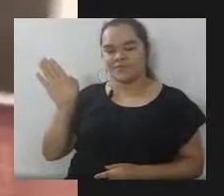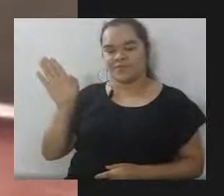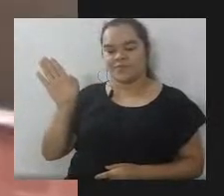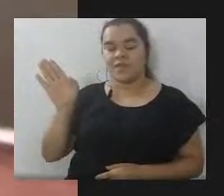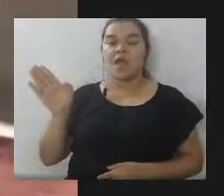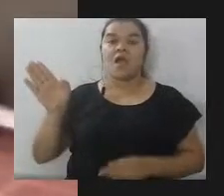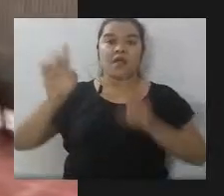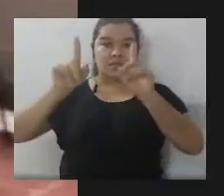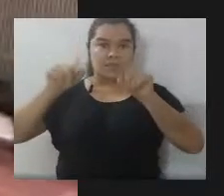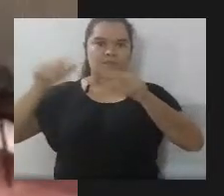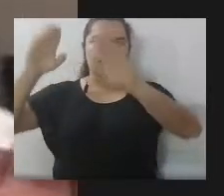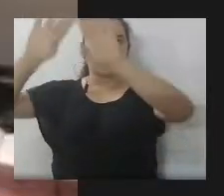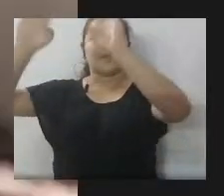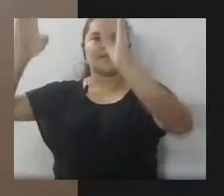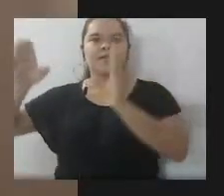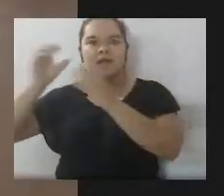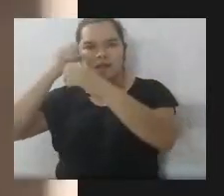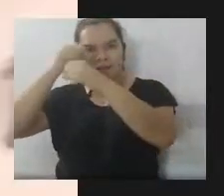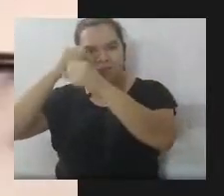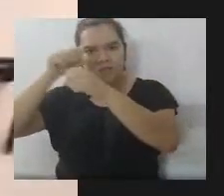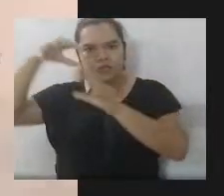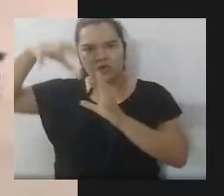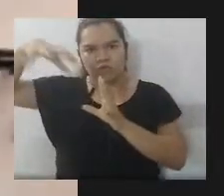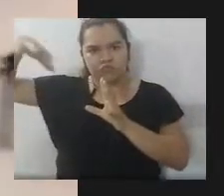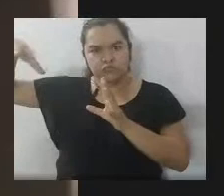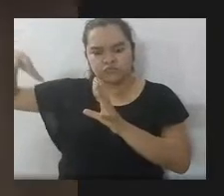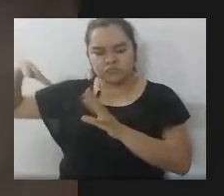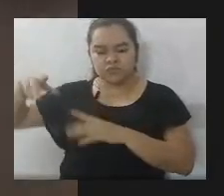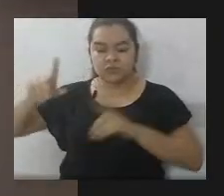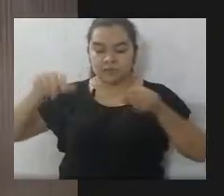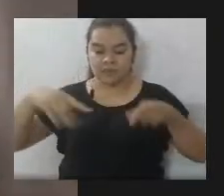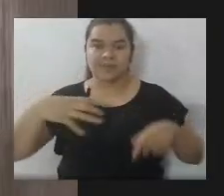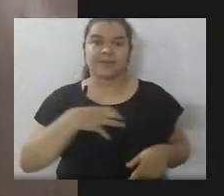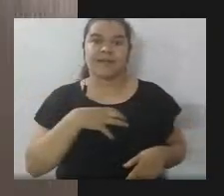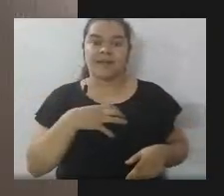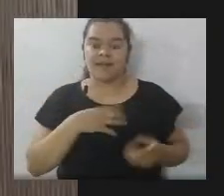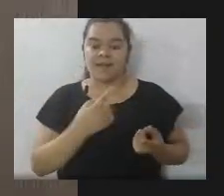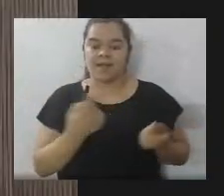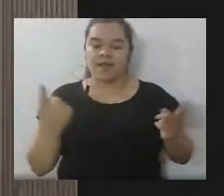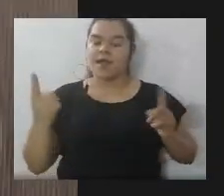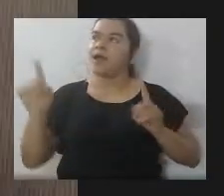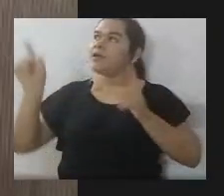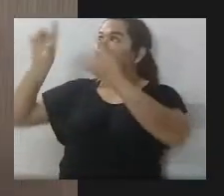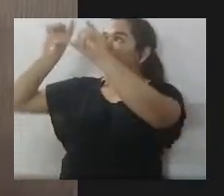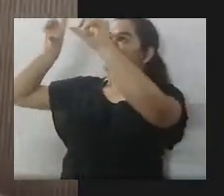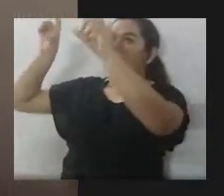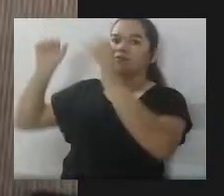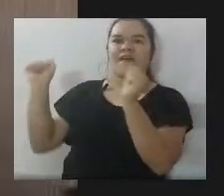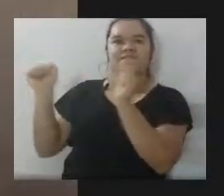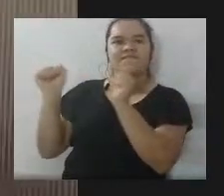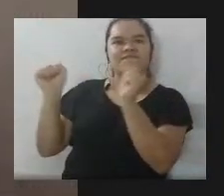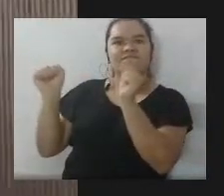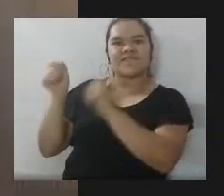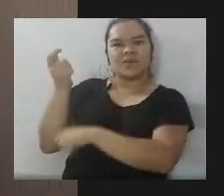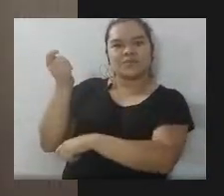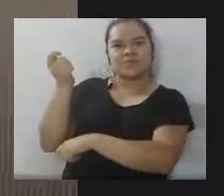con laboratorio equipado, con aulas, fíjense, están con aire acondicionado.